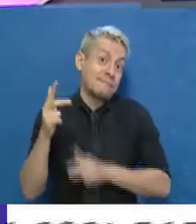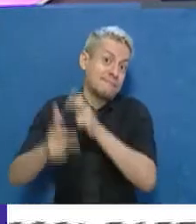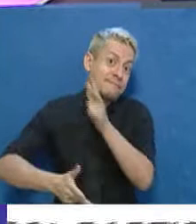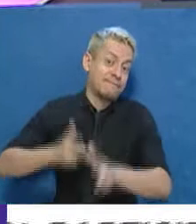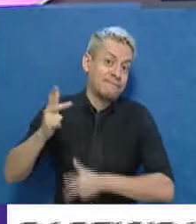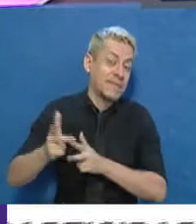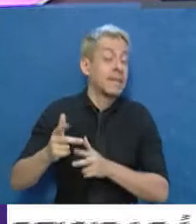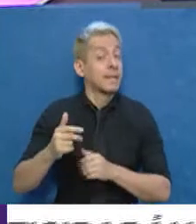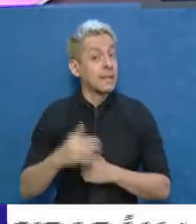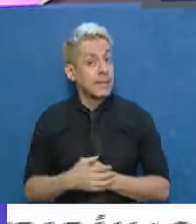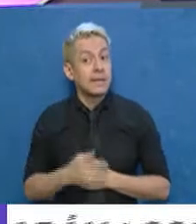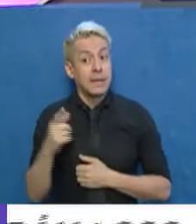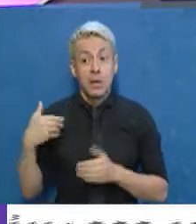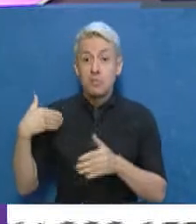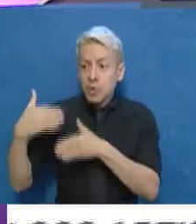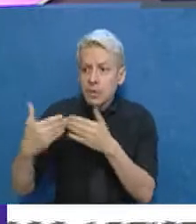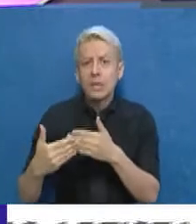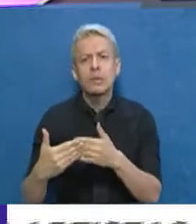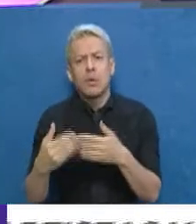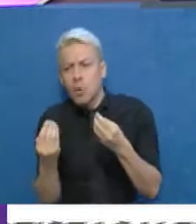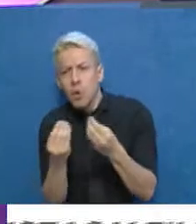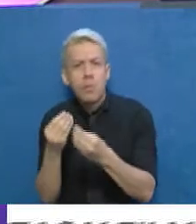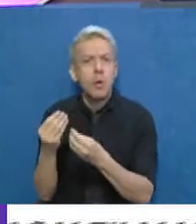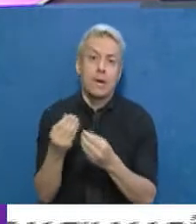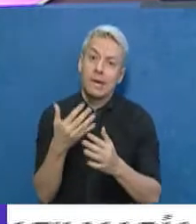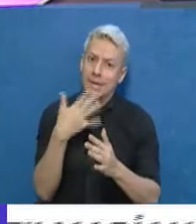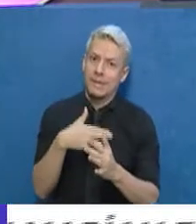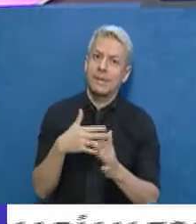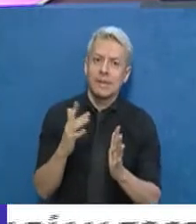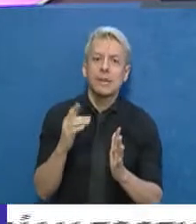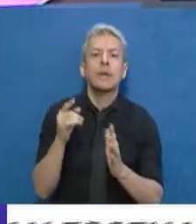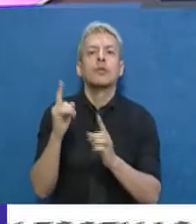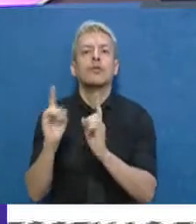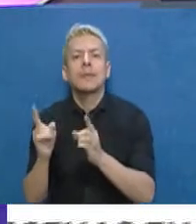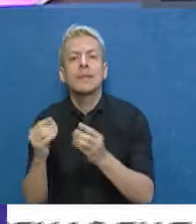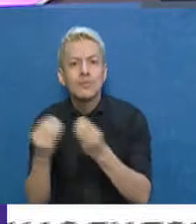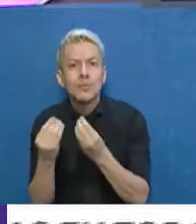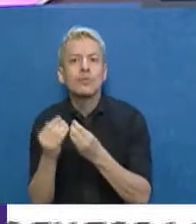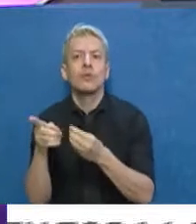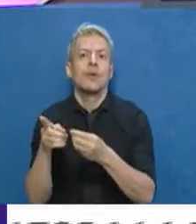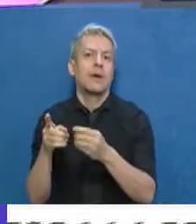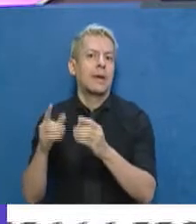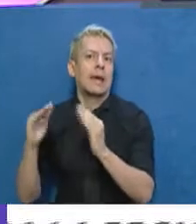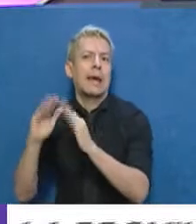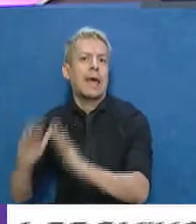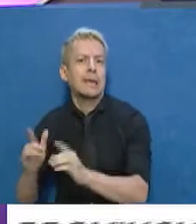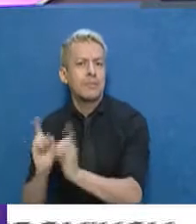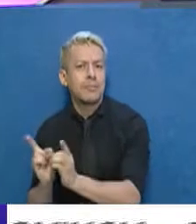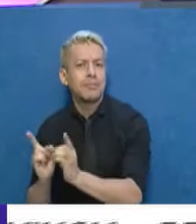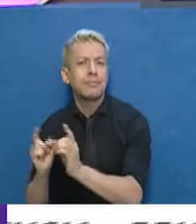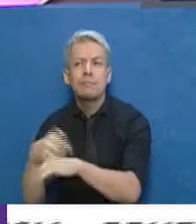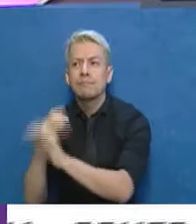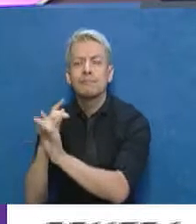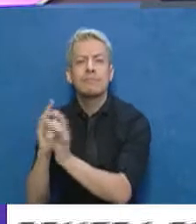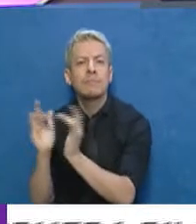que entender este proceso, cómo se va a ir dando, porque muchos docentes van a seguir con el trabajo virtual y hay otros que van a tener la posibilidad